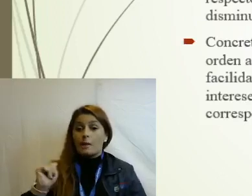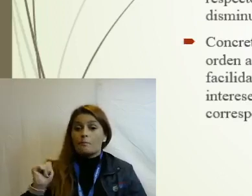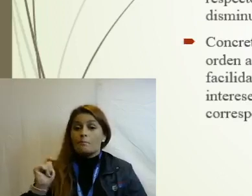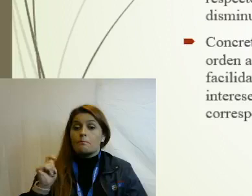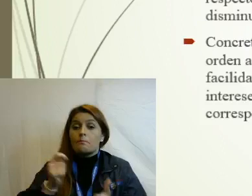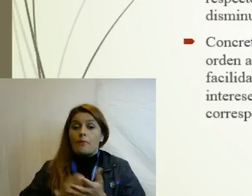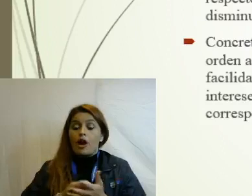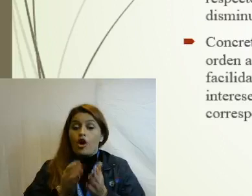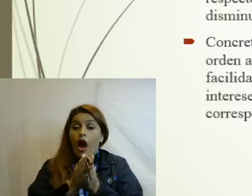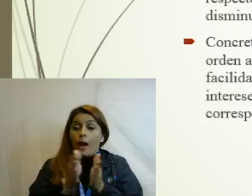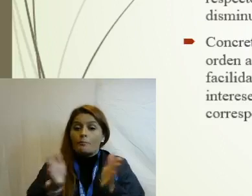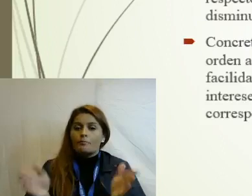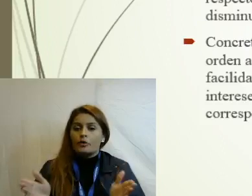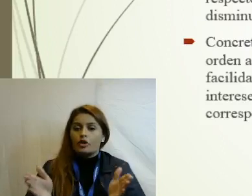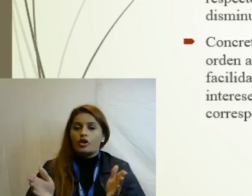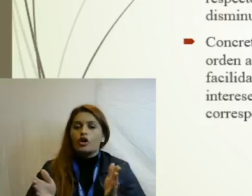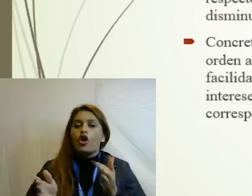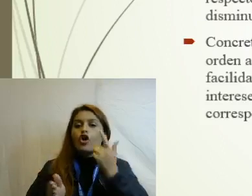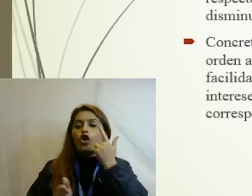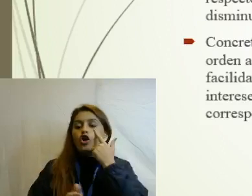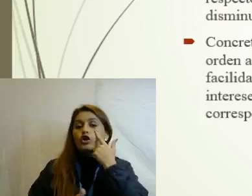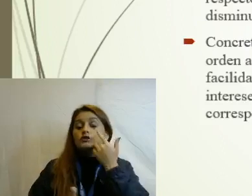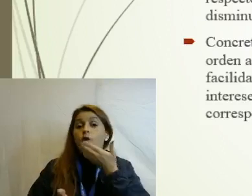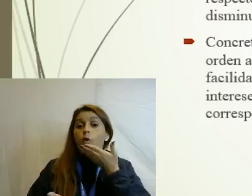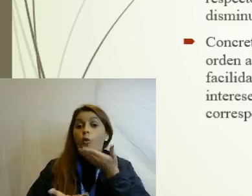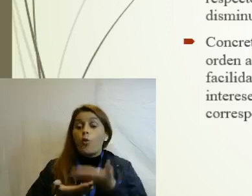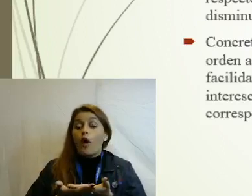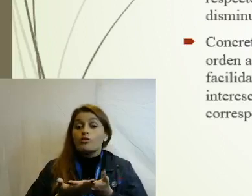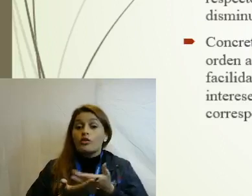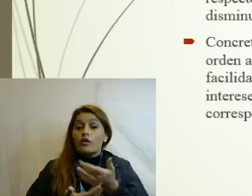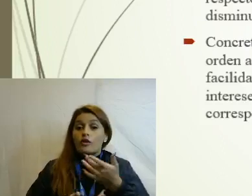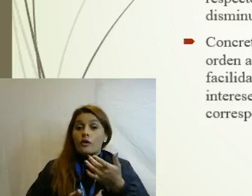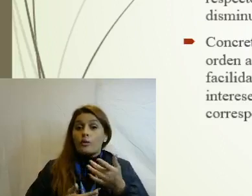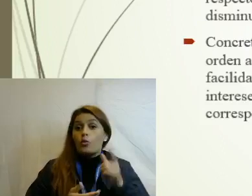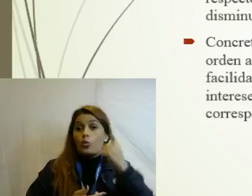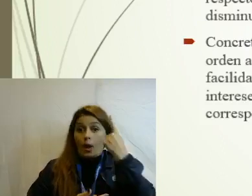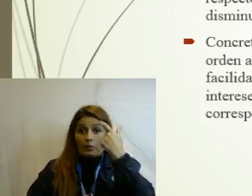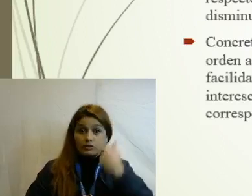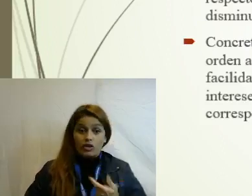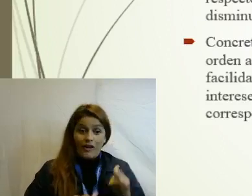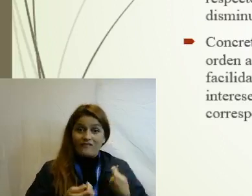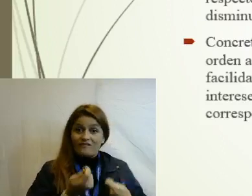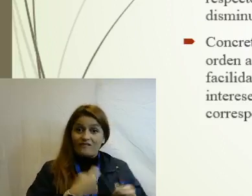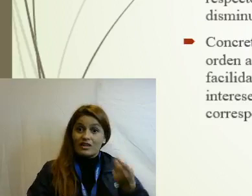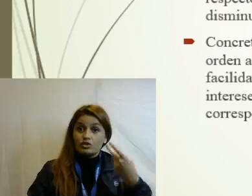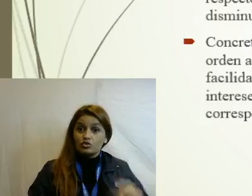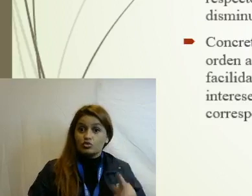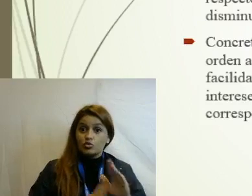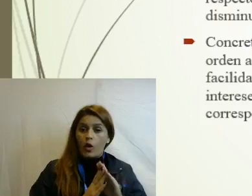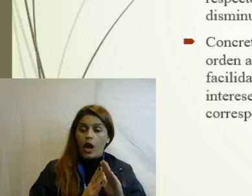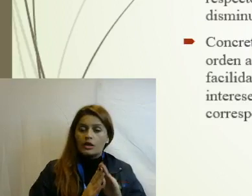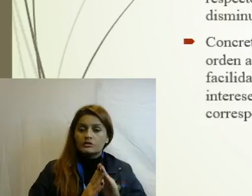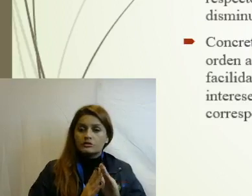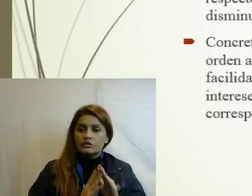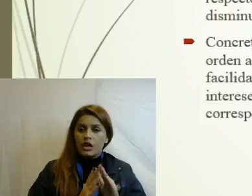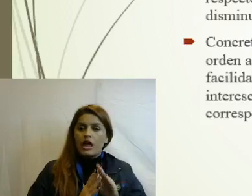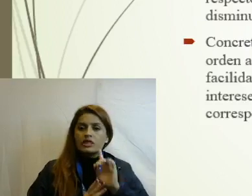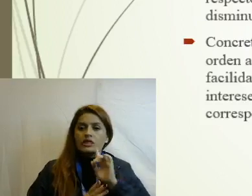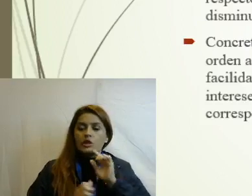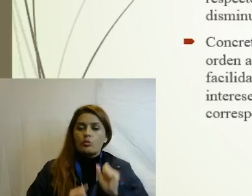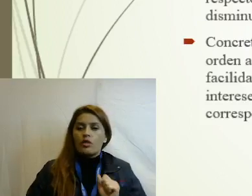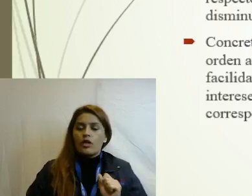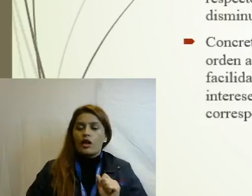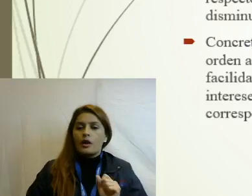¿no es cierto?, que se suele conocer cuando un vecino va a vender la casa y se entera del derecho de la deuda, y las capacidades de cobro de